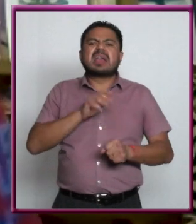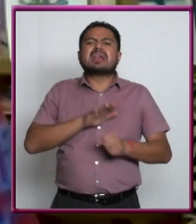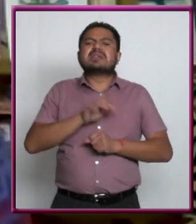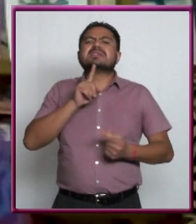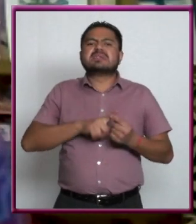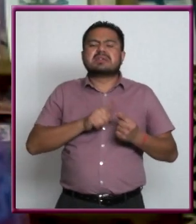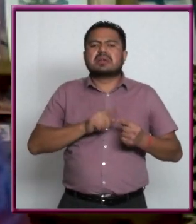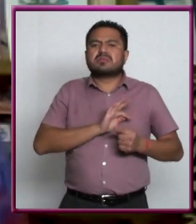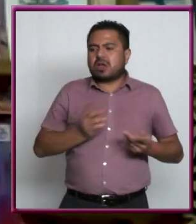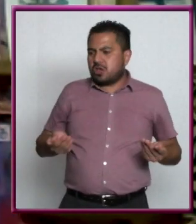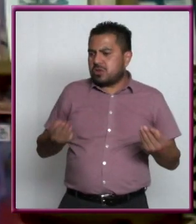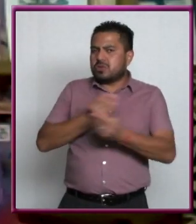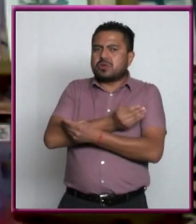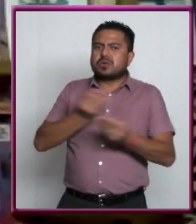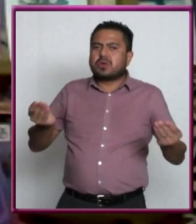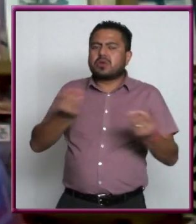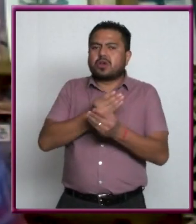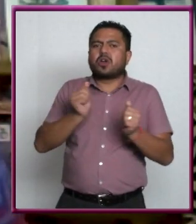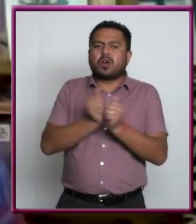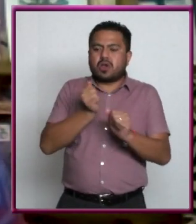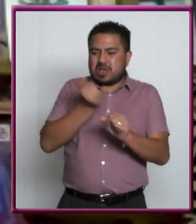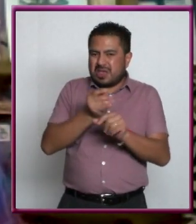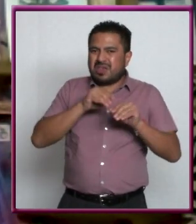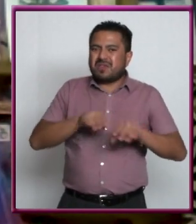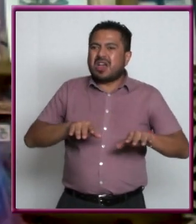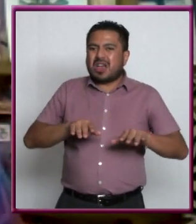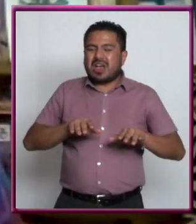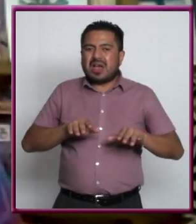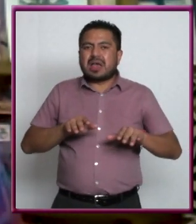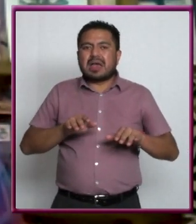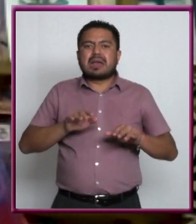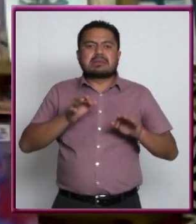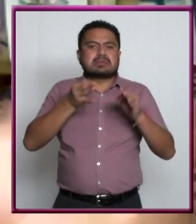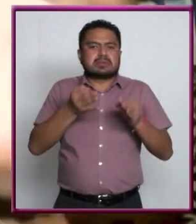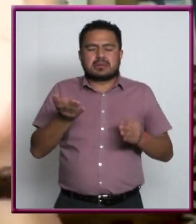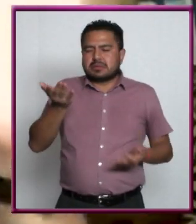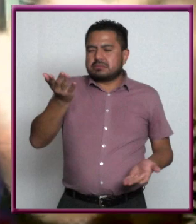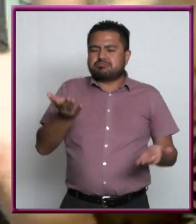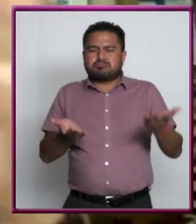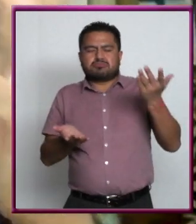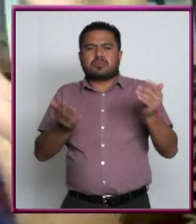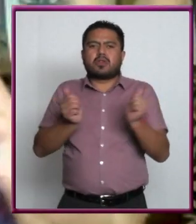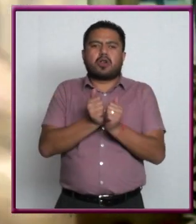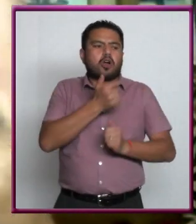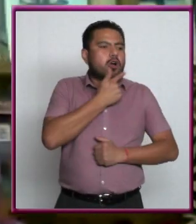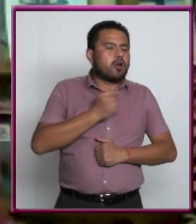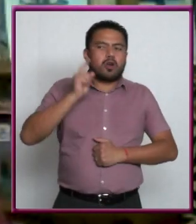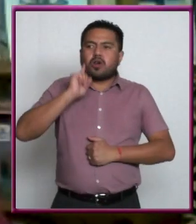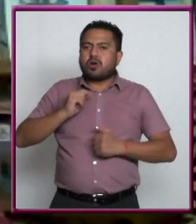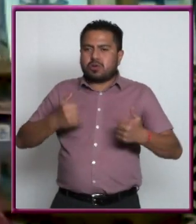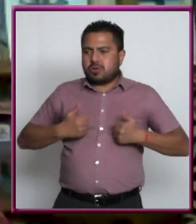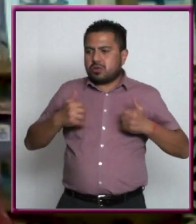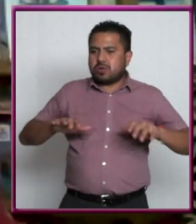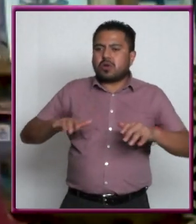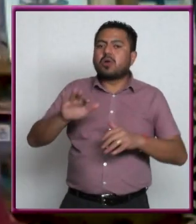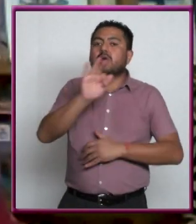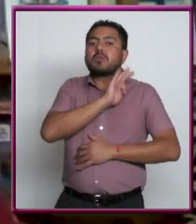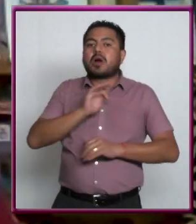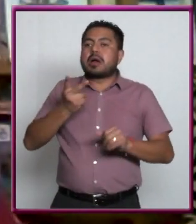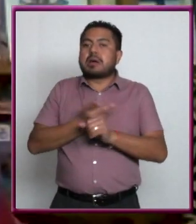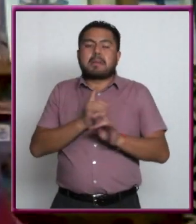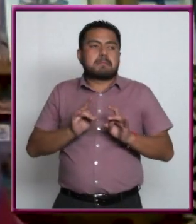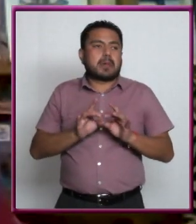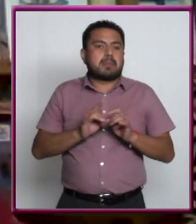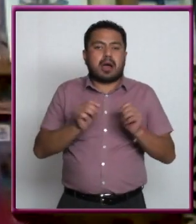primero determinar a quién le vamos a dar estos contenidos y calibrar como chico o chica